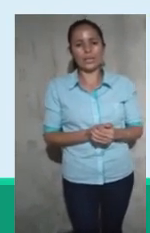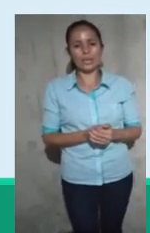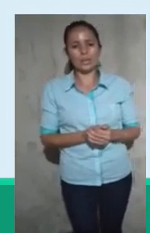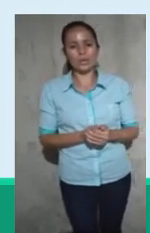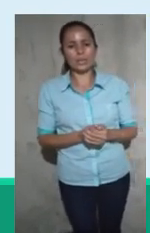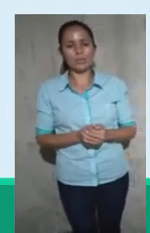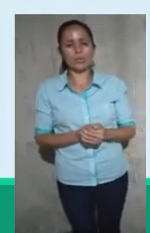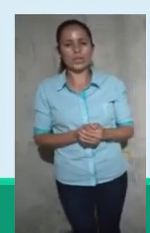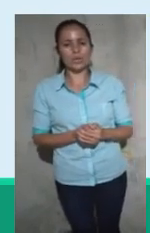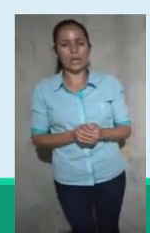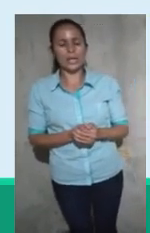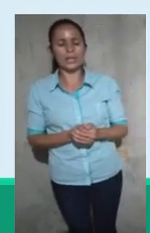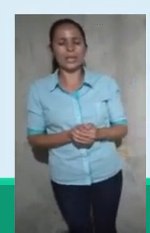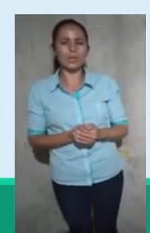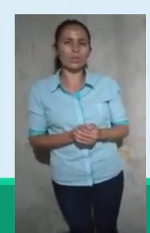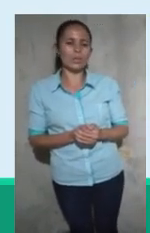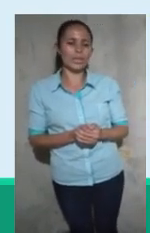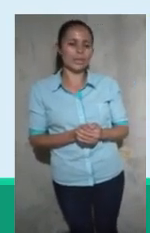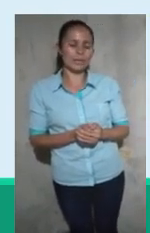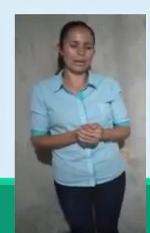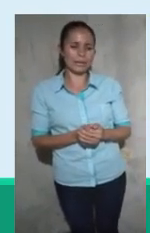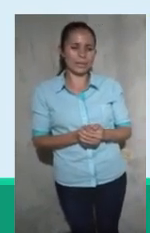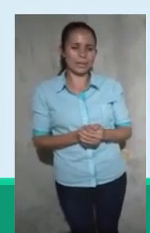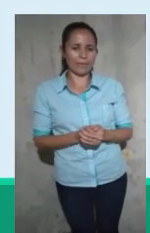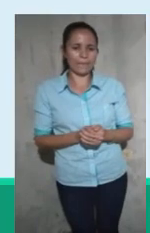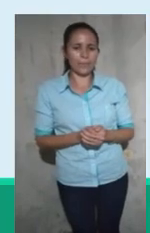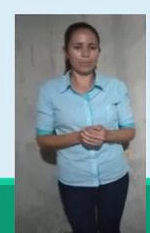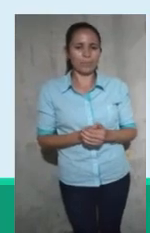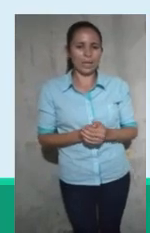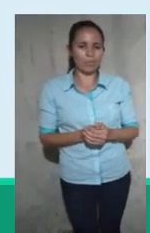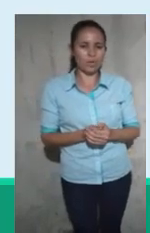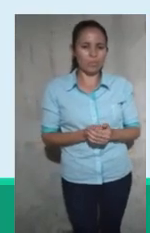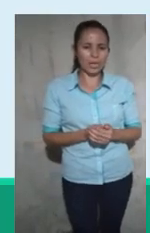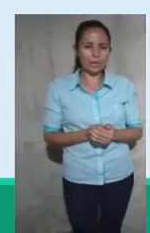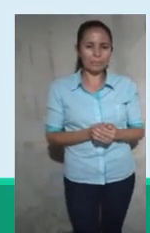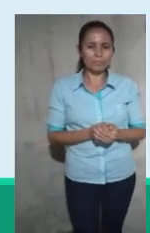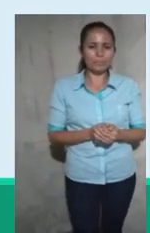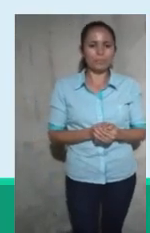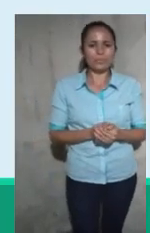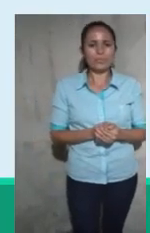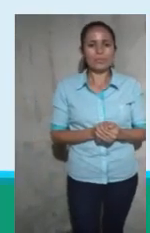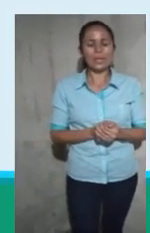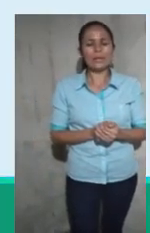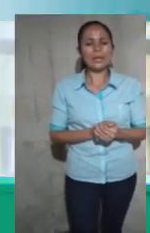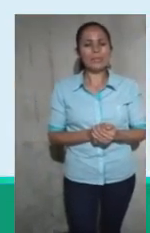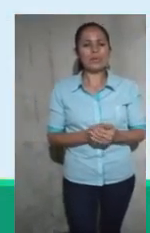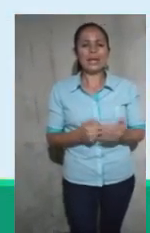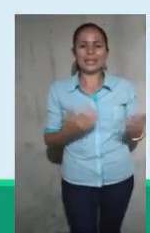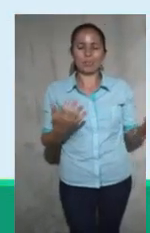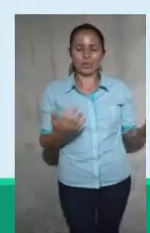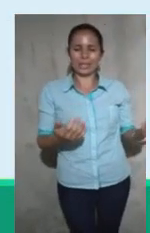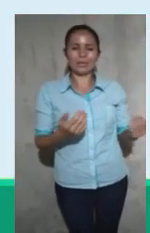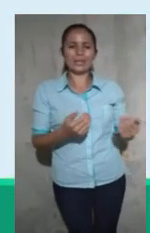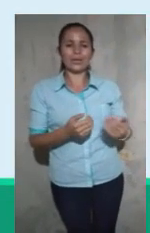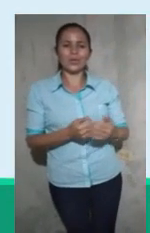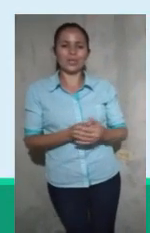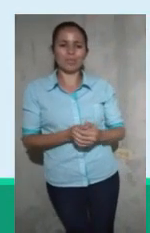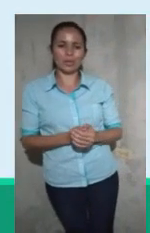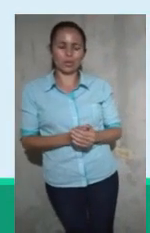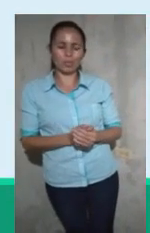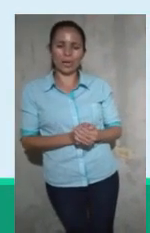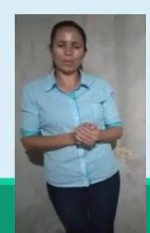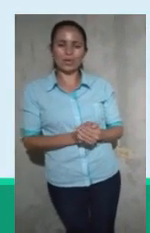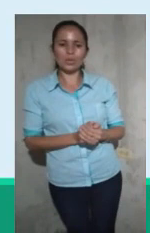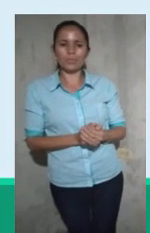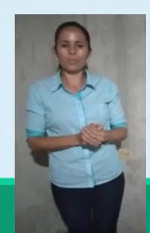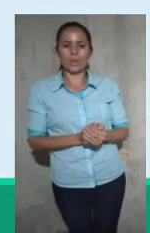las orientaciones profesionales de su interés. Muy bien. Tenemos la exploración de